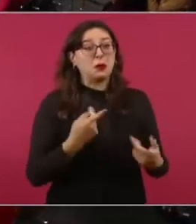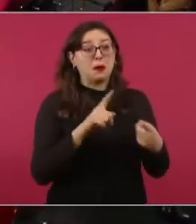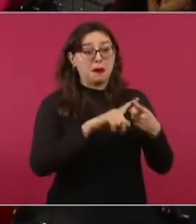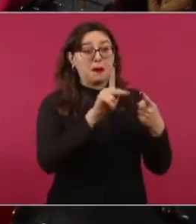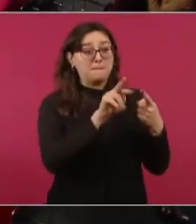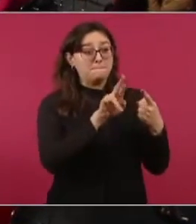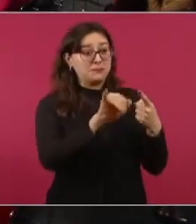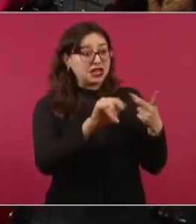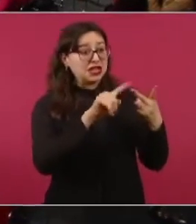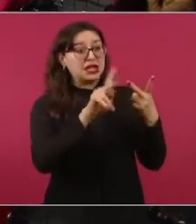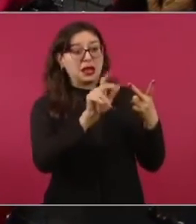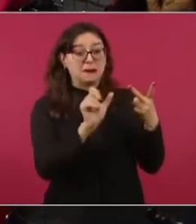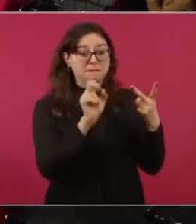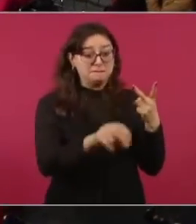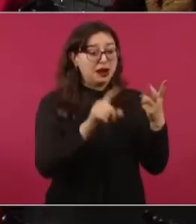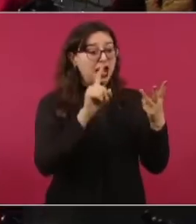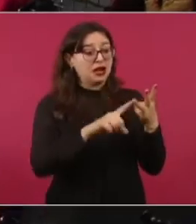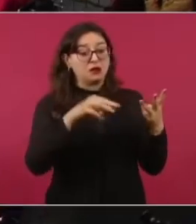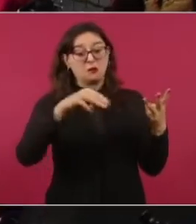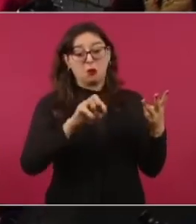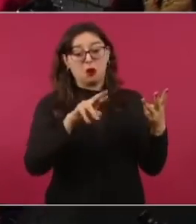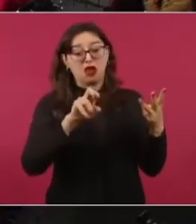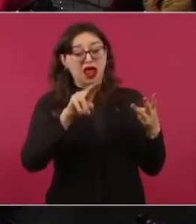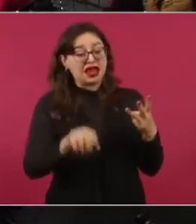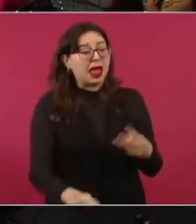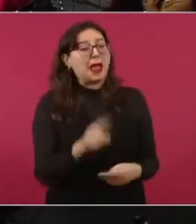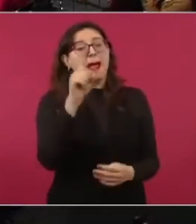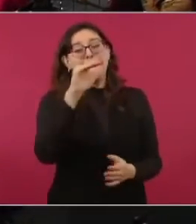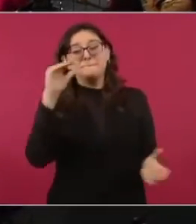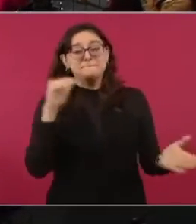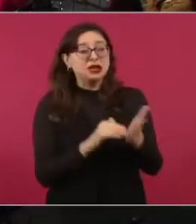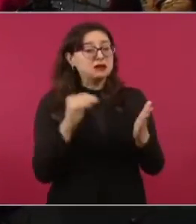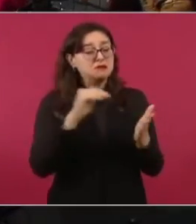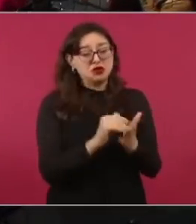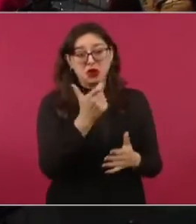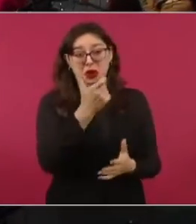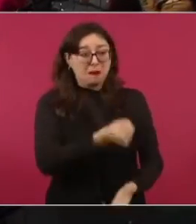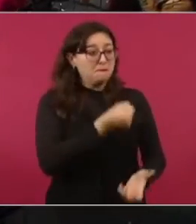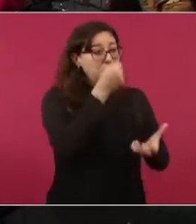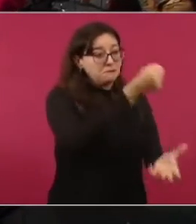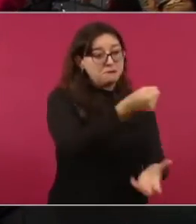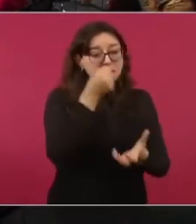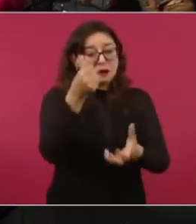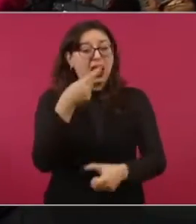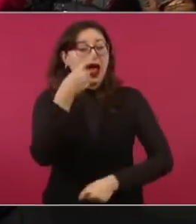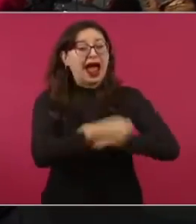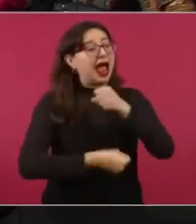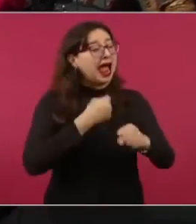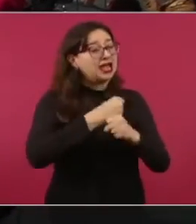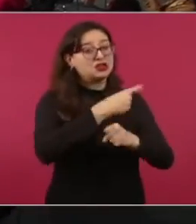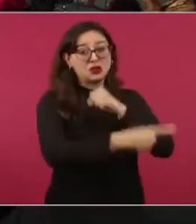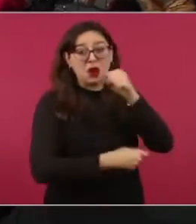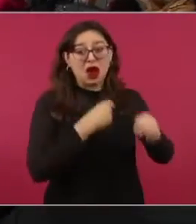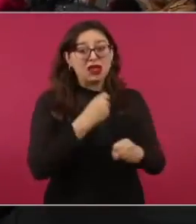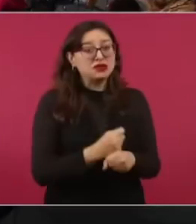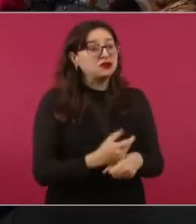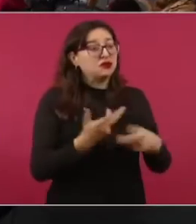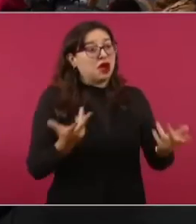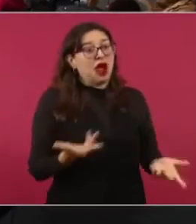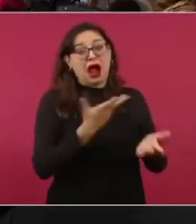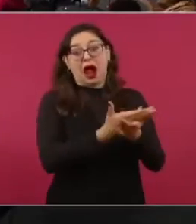y Morena. Sí. Ellos 3 son los principales beneficiarios. Sí. Y hoy todavía quieren guardar dinero,